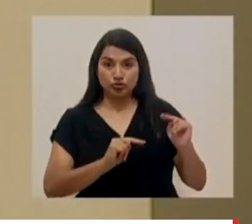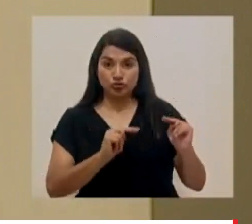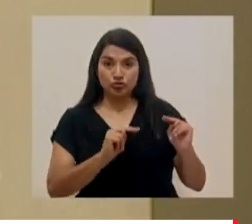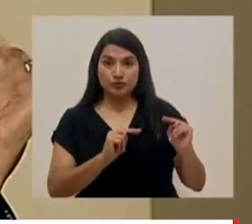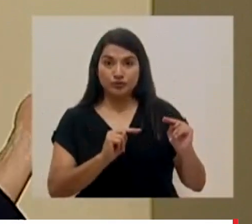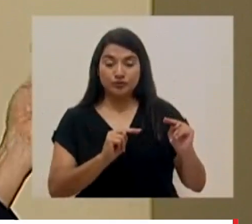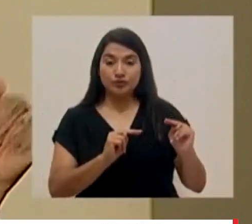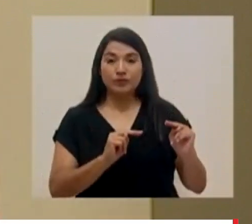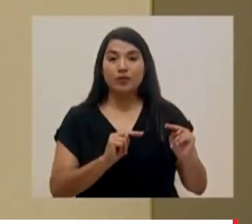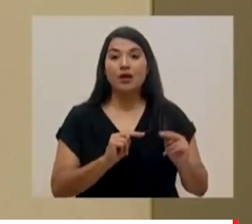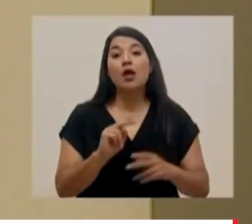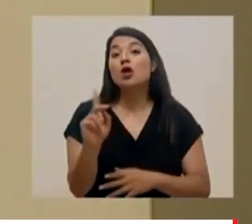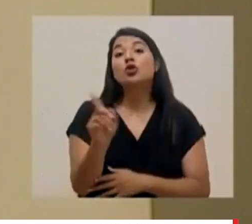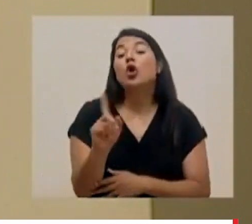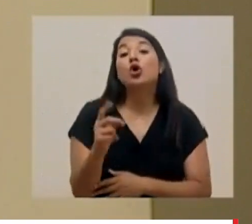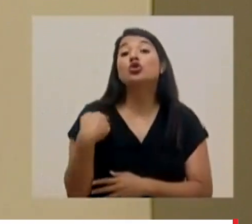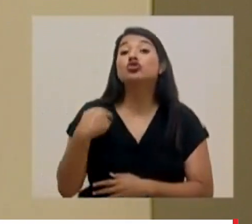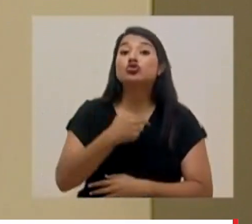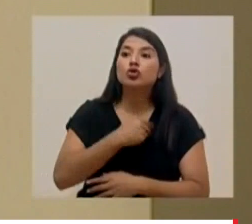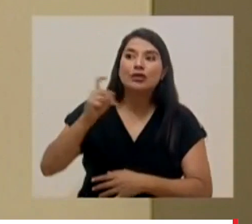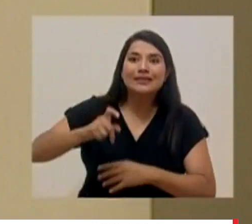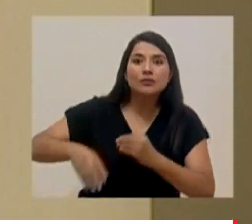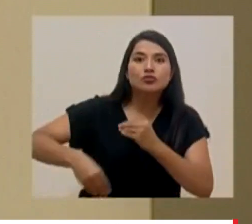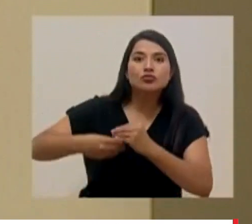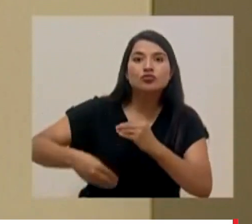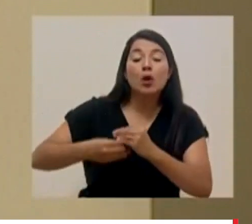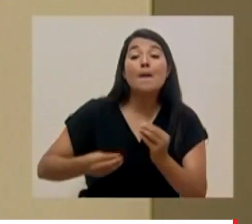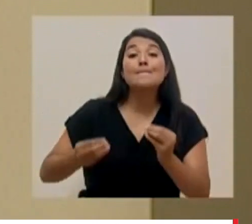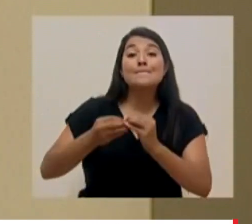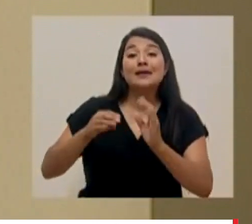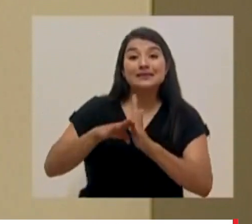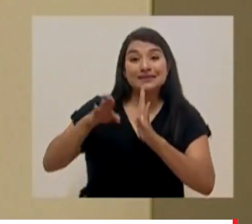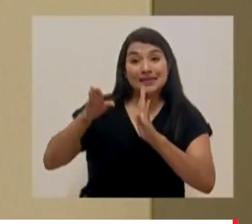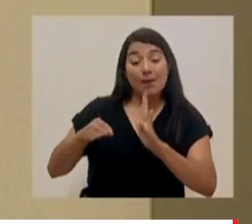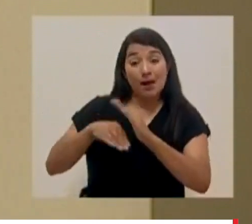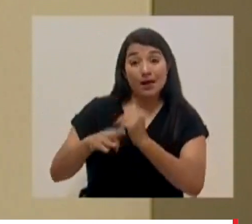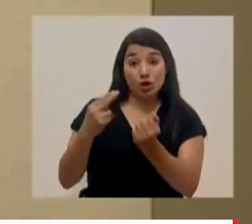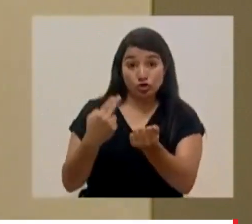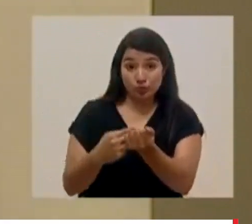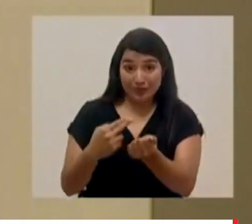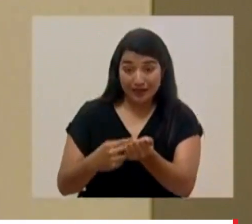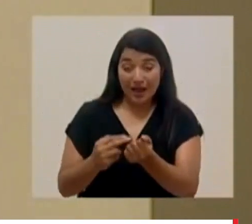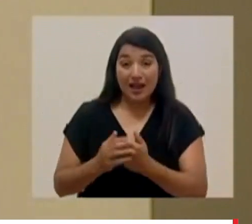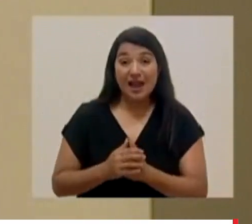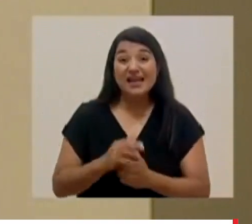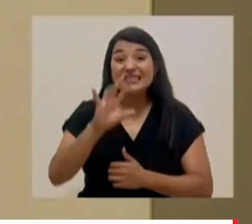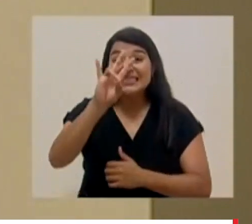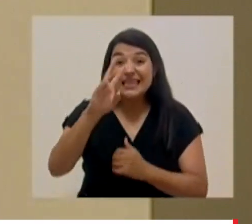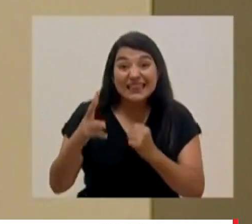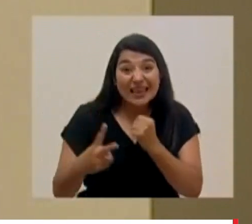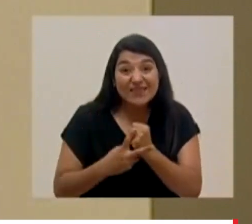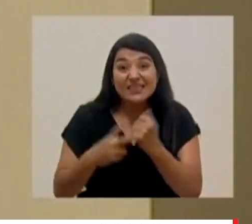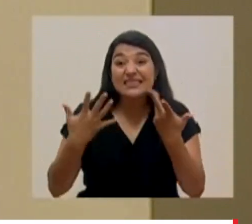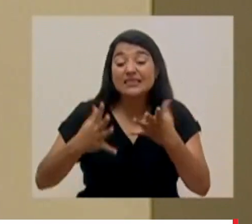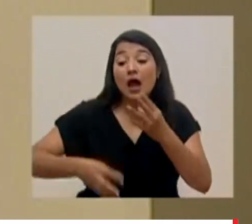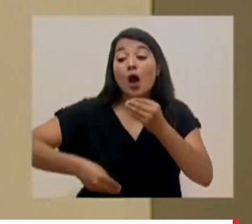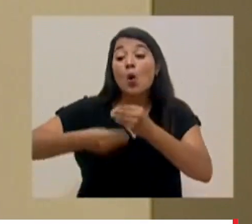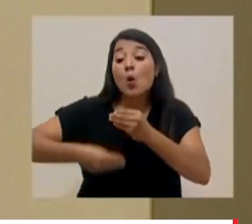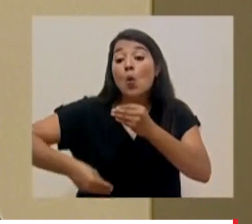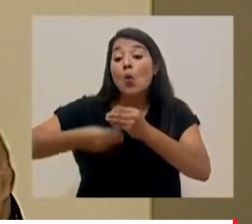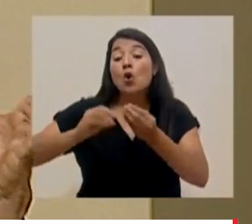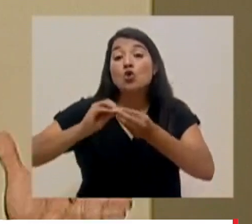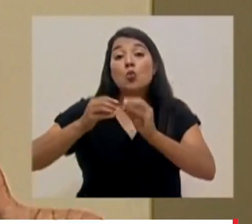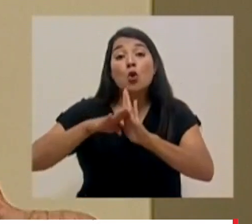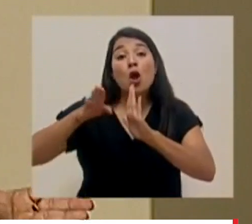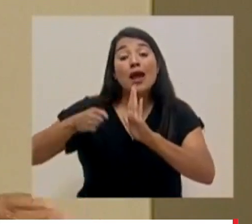que ampliar la capacidad hospitalaria, como bien lo planteó el doctor Macaya. 7 veces se amplió la capacidad de cuidados